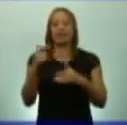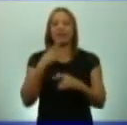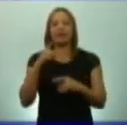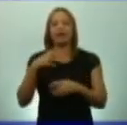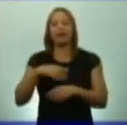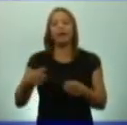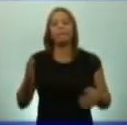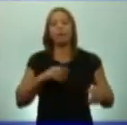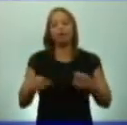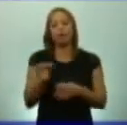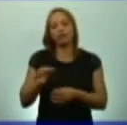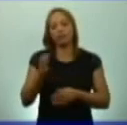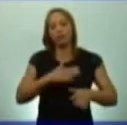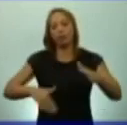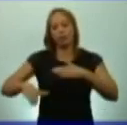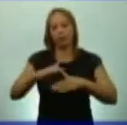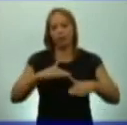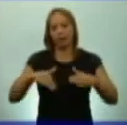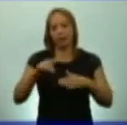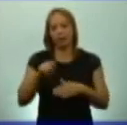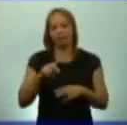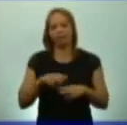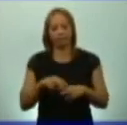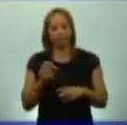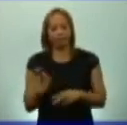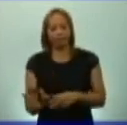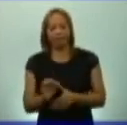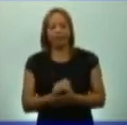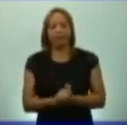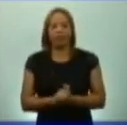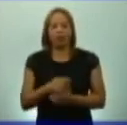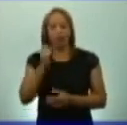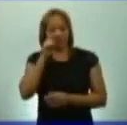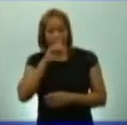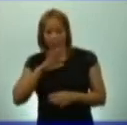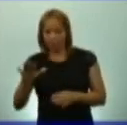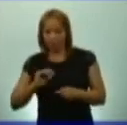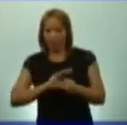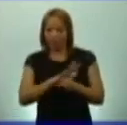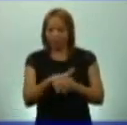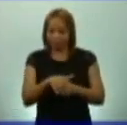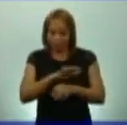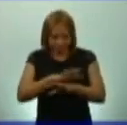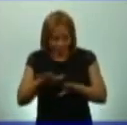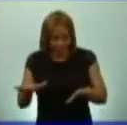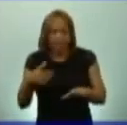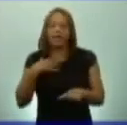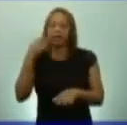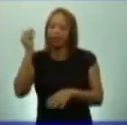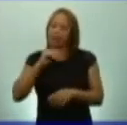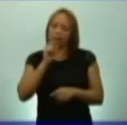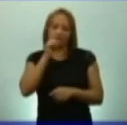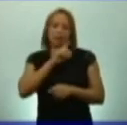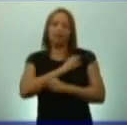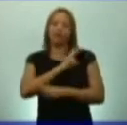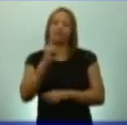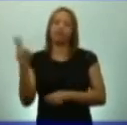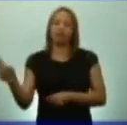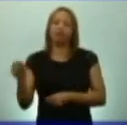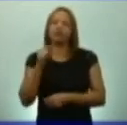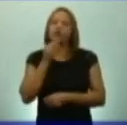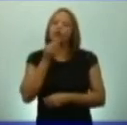Habana. Cuando ya terminemos a esta etapa de epidemia, que la vamos a terminar y seguro victorioso, vas a